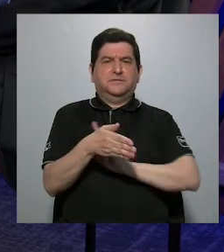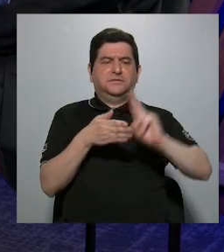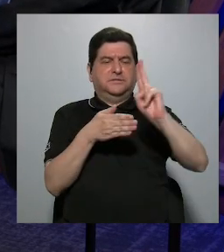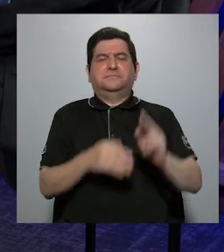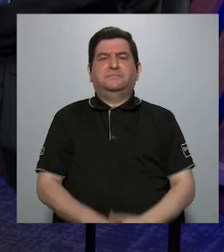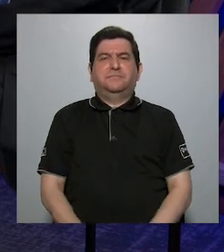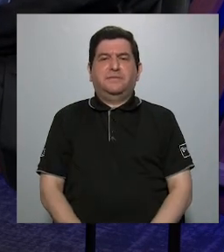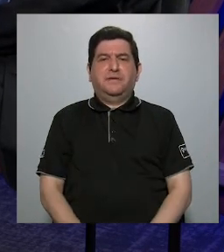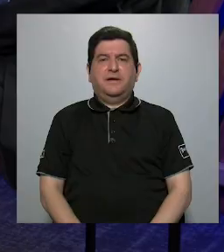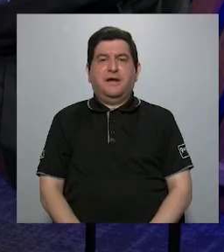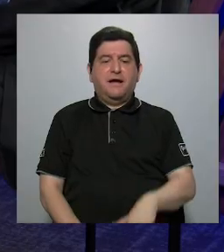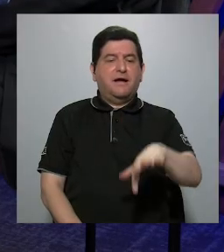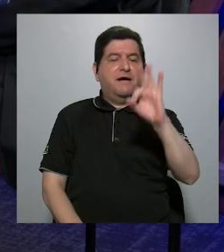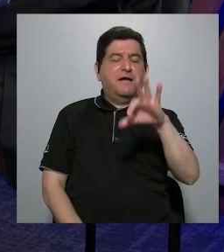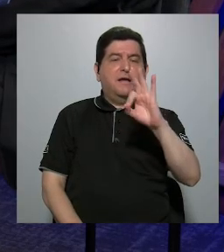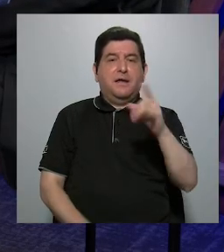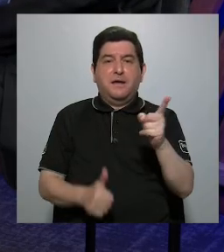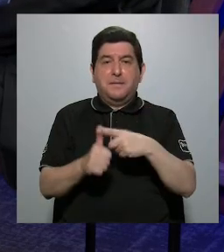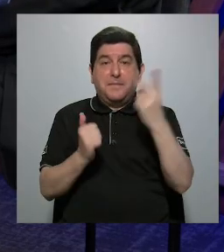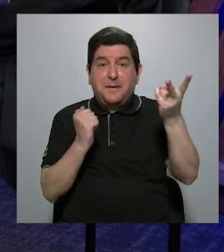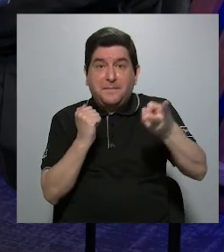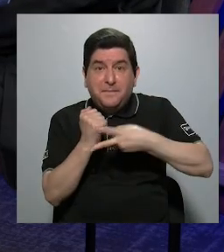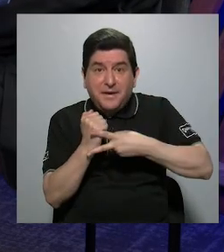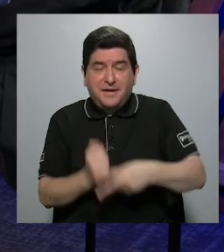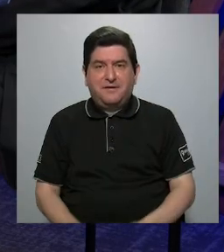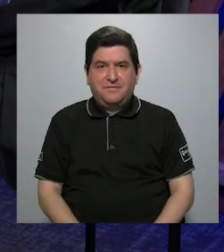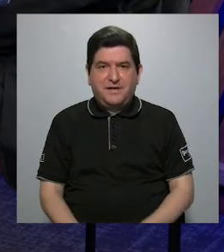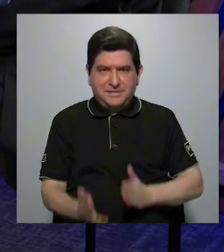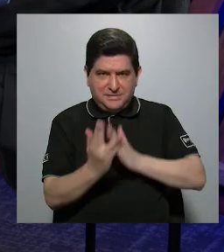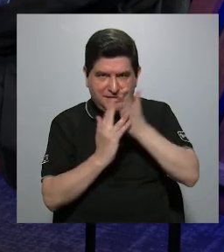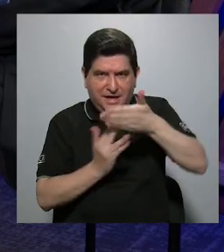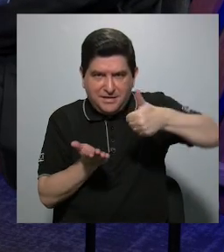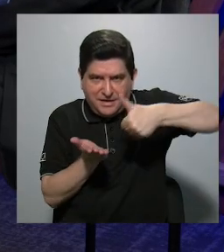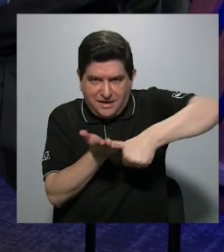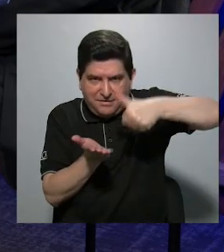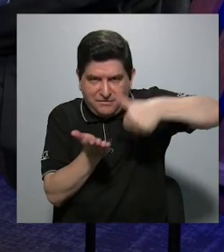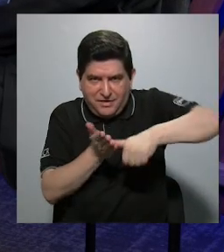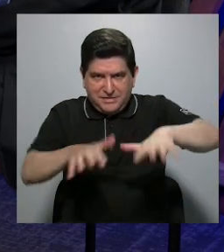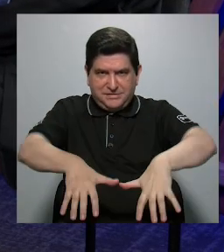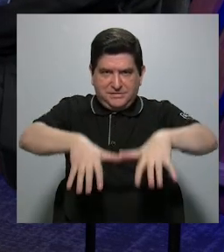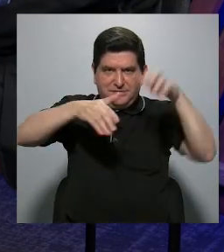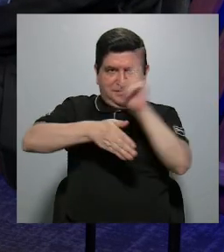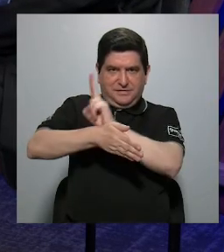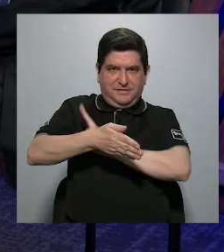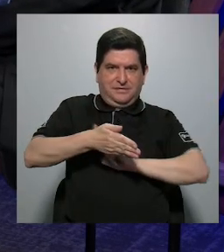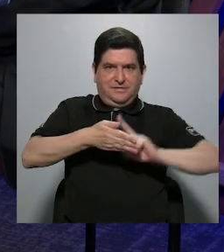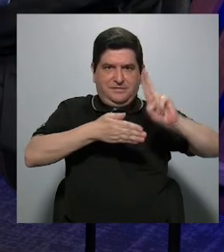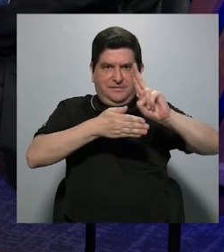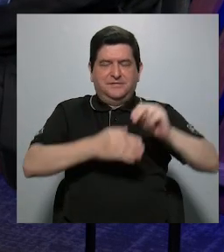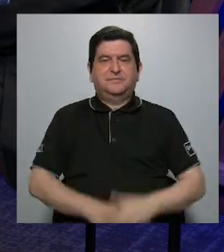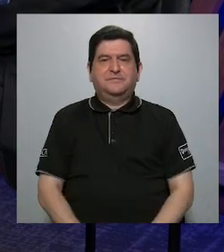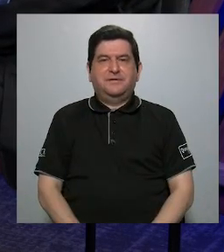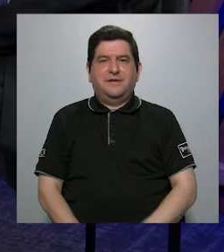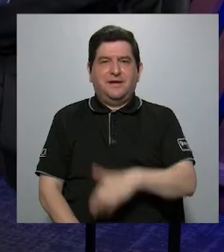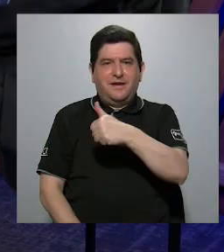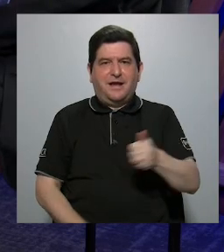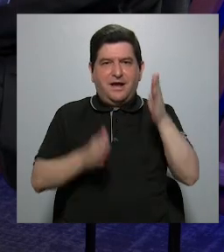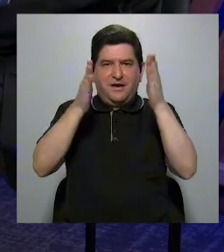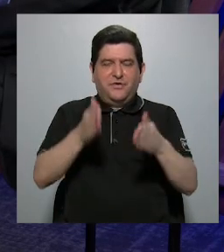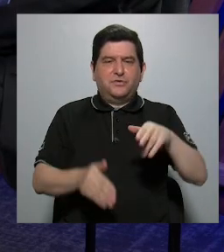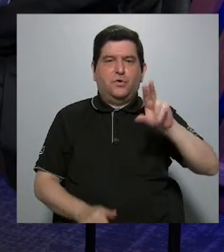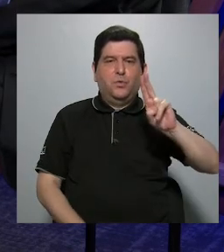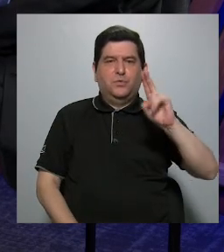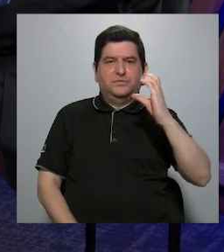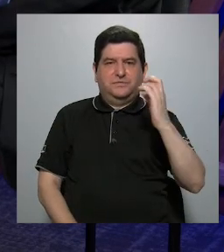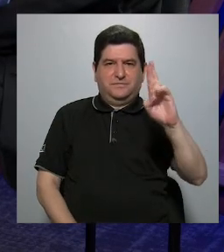Asamblea Universitaria para elegir por primera vez, mediante el voto de la Asamblea Universitaria, al